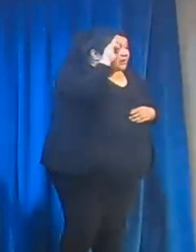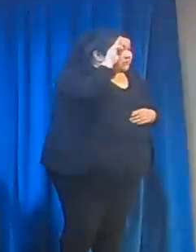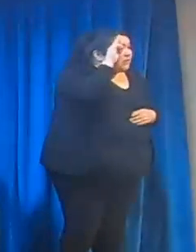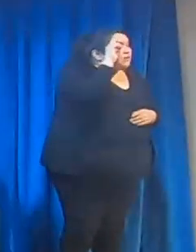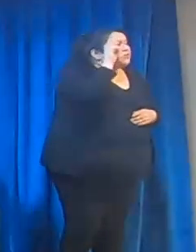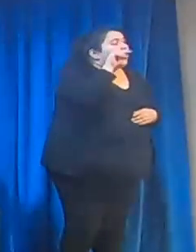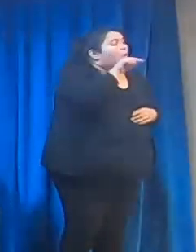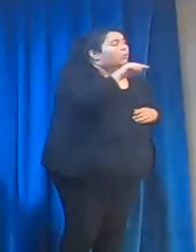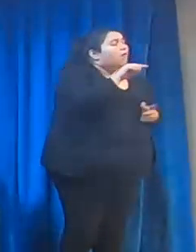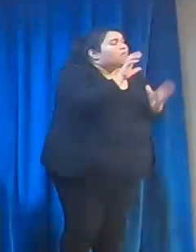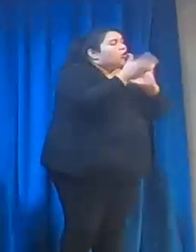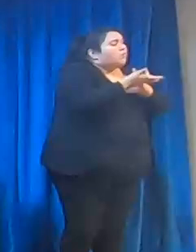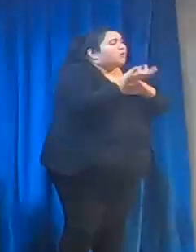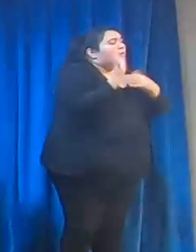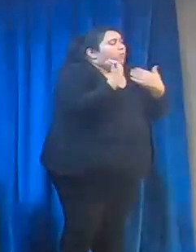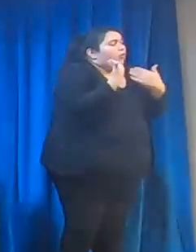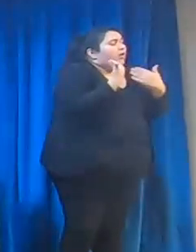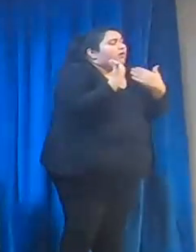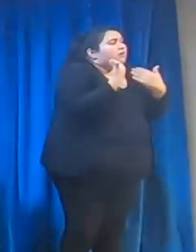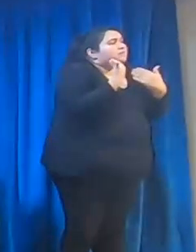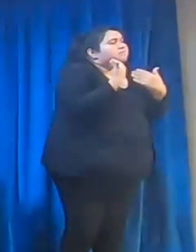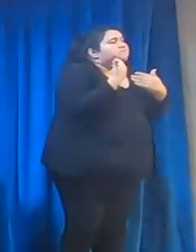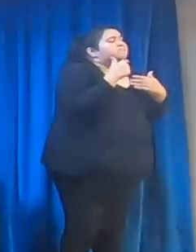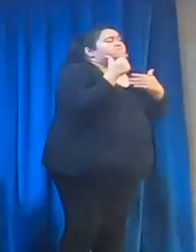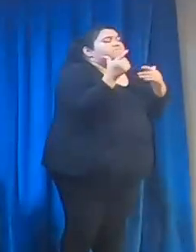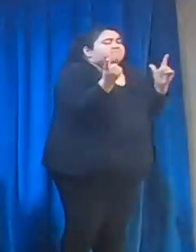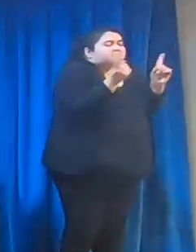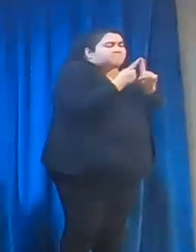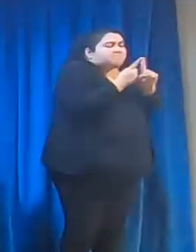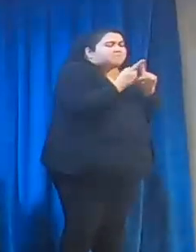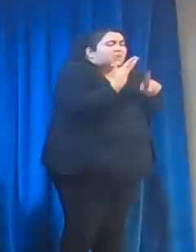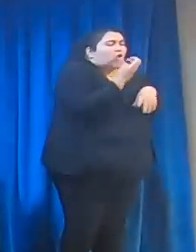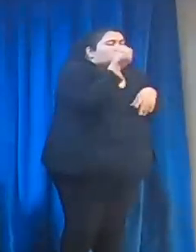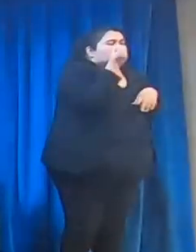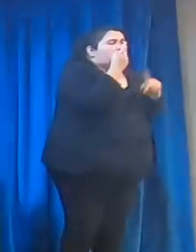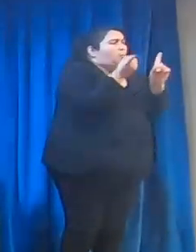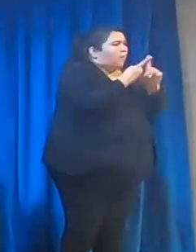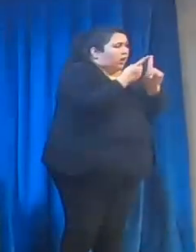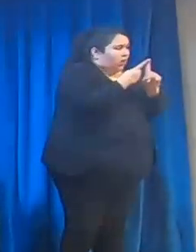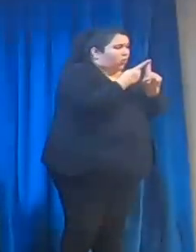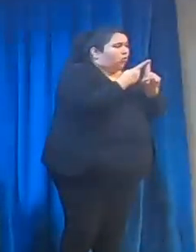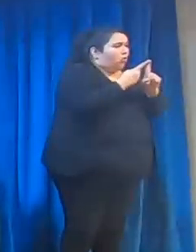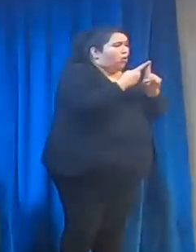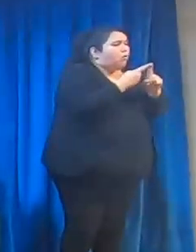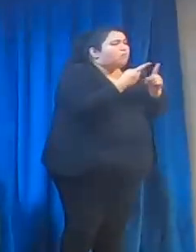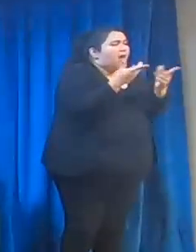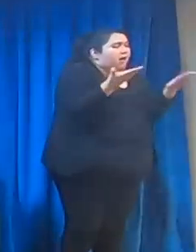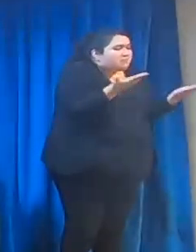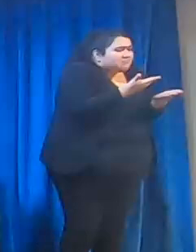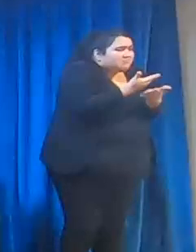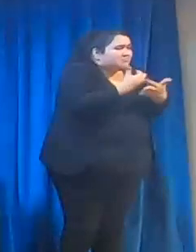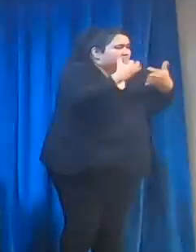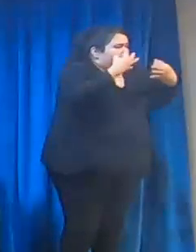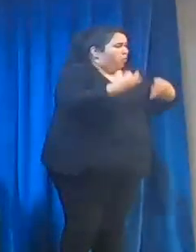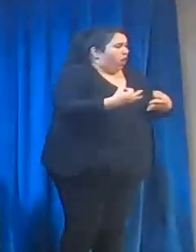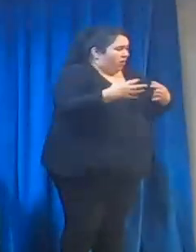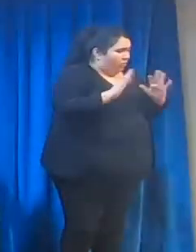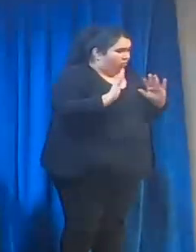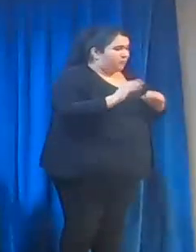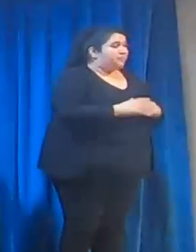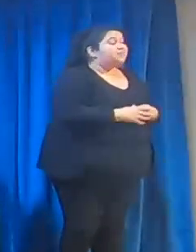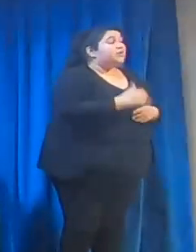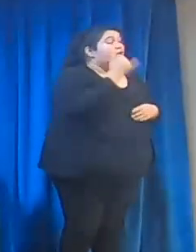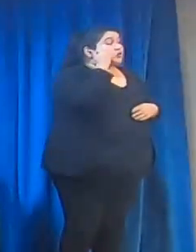define básicamente por la posibilidad de establecer un vínculo en el que prime el buen trato. En términos de Ulloa,